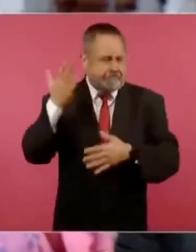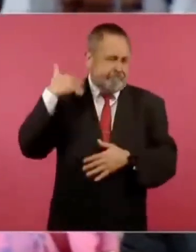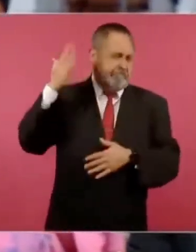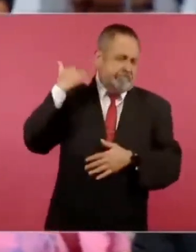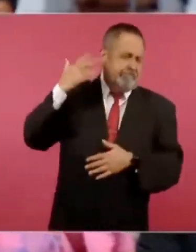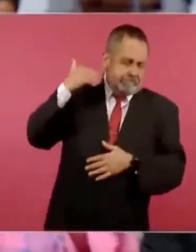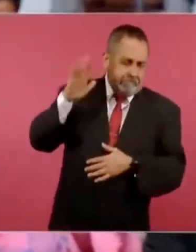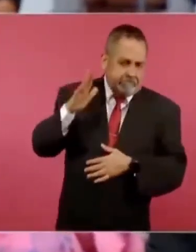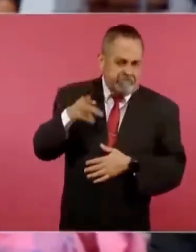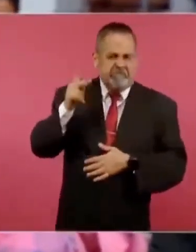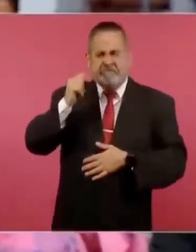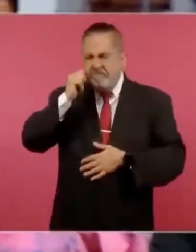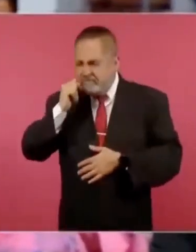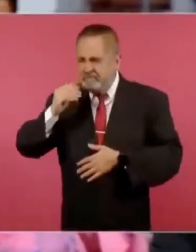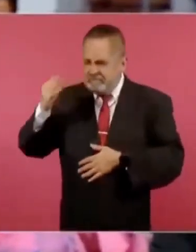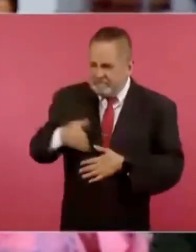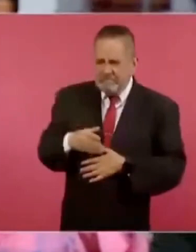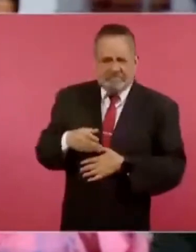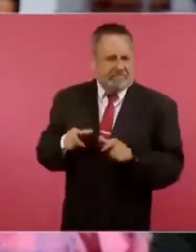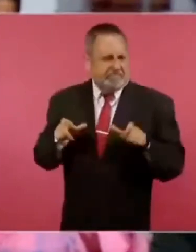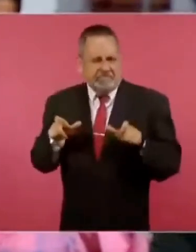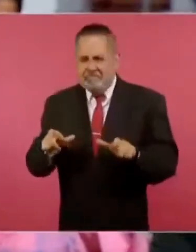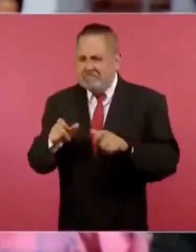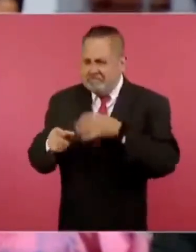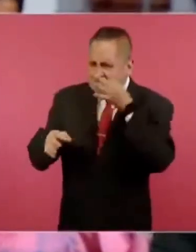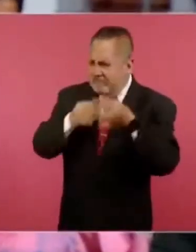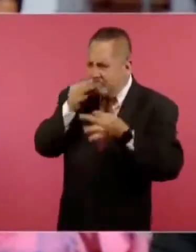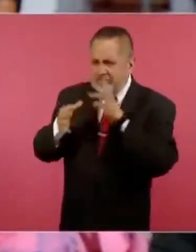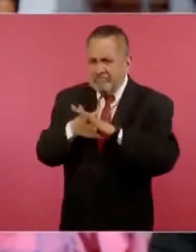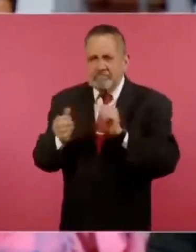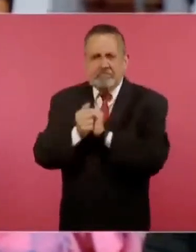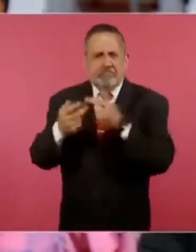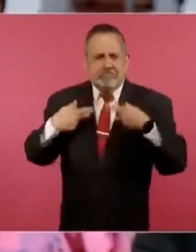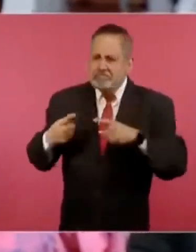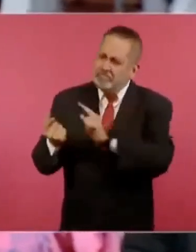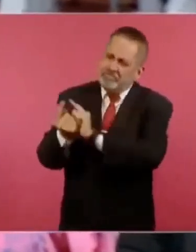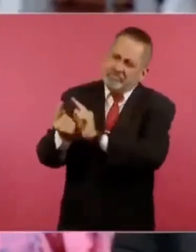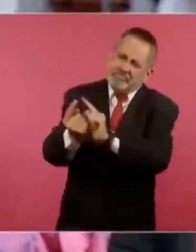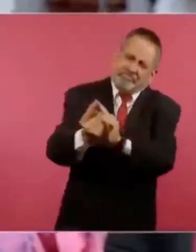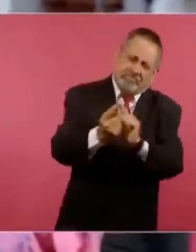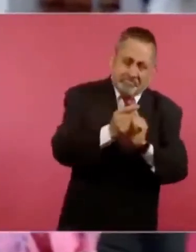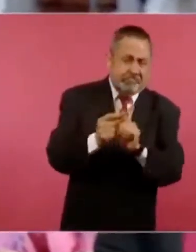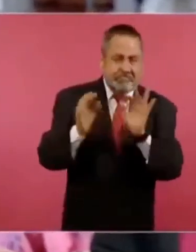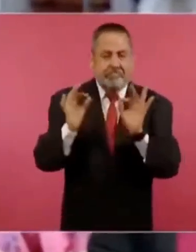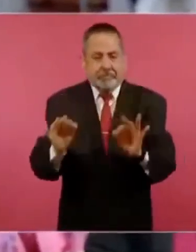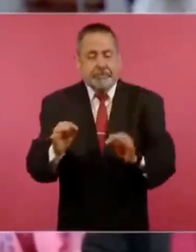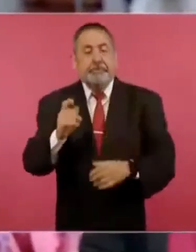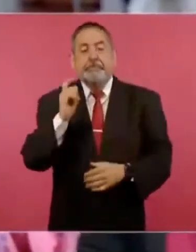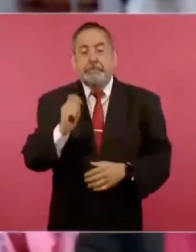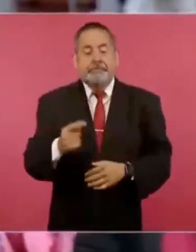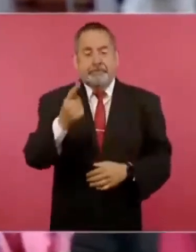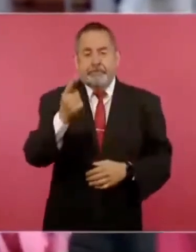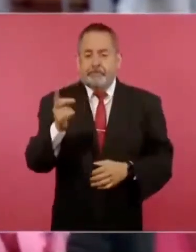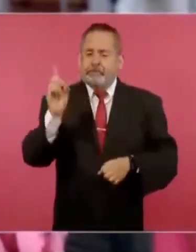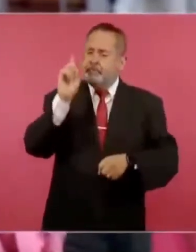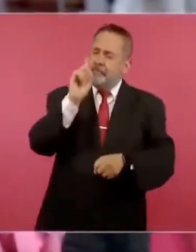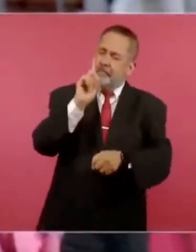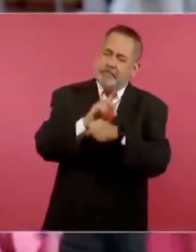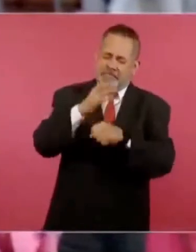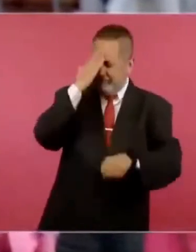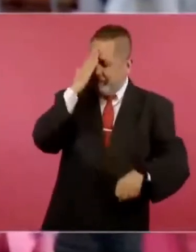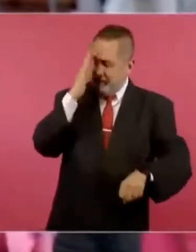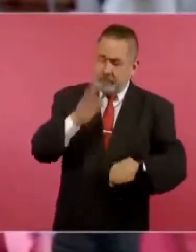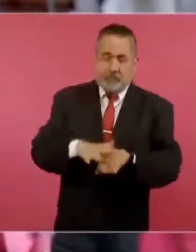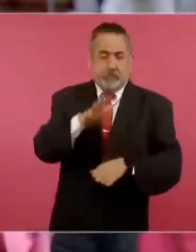logramos establecer una vanguardia en un ejercicio muy abierto con la gente, se llegó a un momento muy trascendente, que